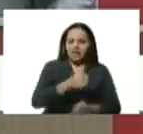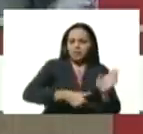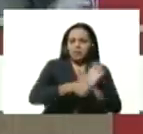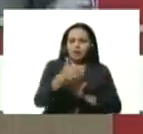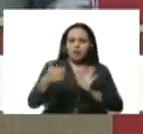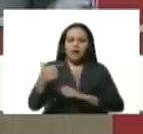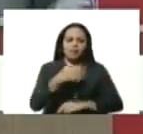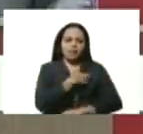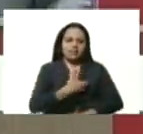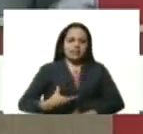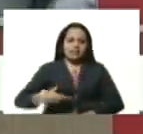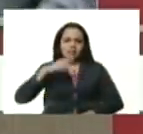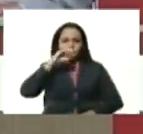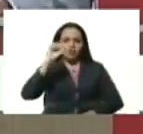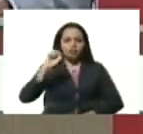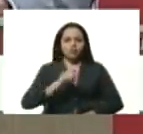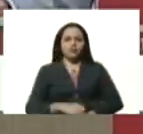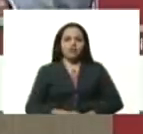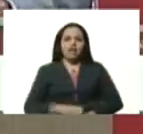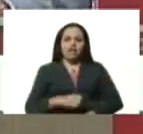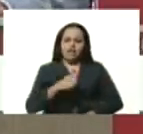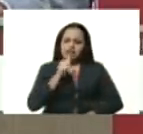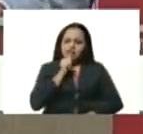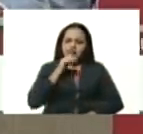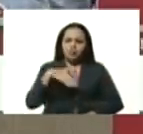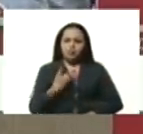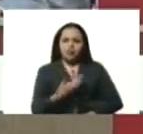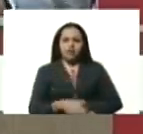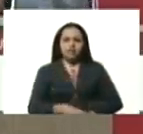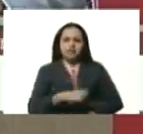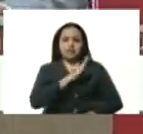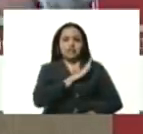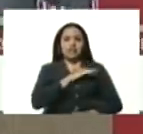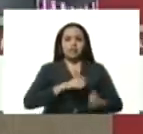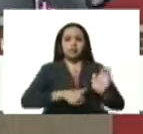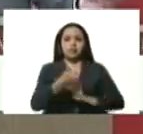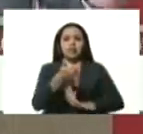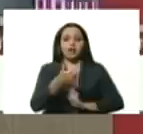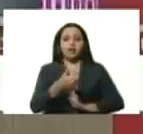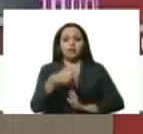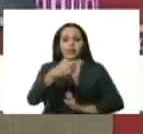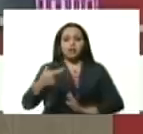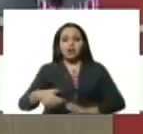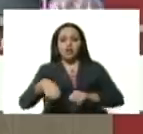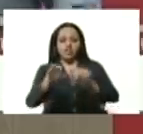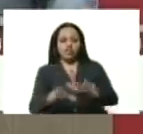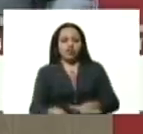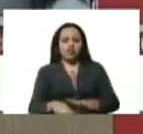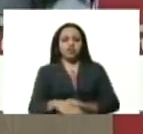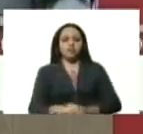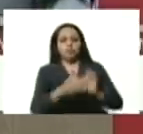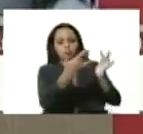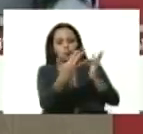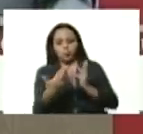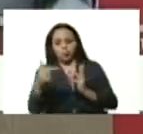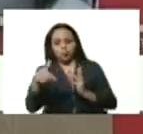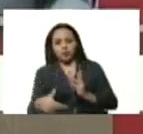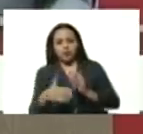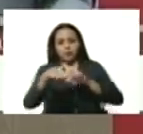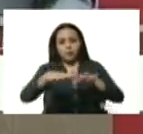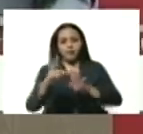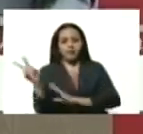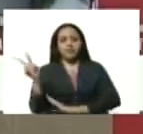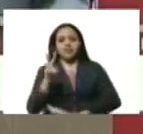al presidente Maduro? ¿Quién podía contar con suficientes desertores y mercenarios para traerlos a las costas de